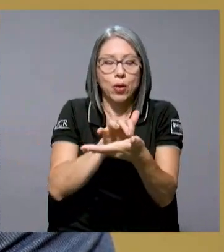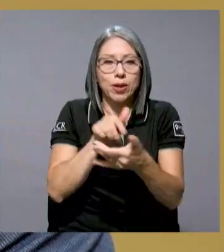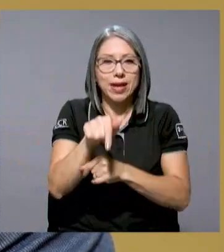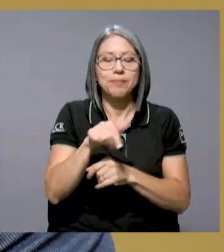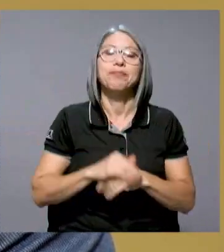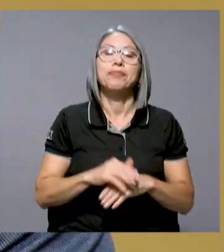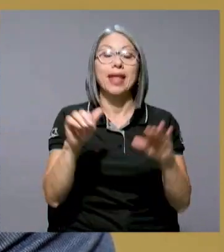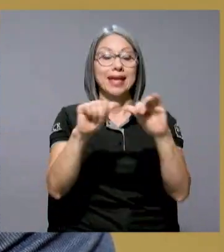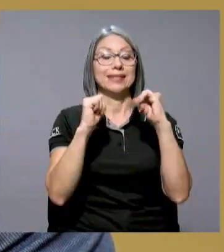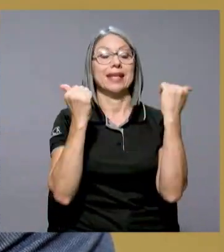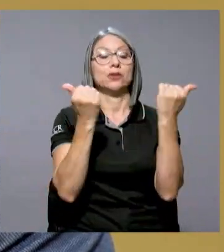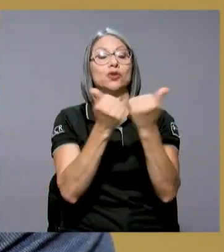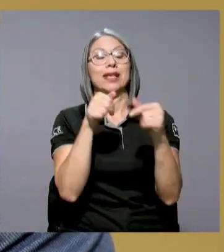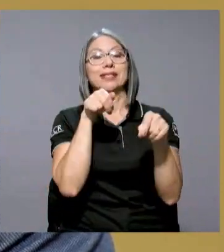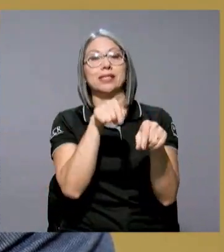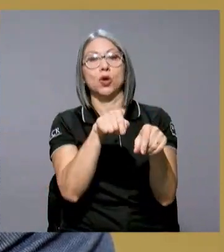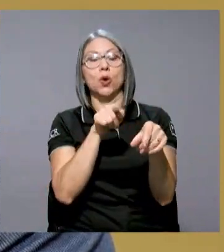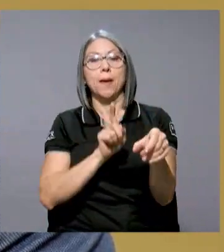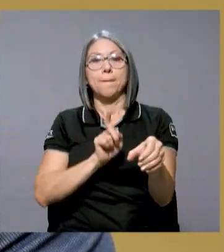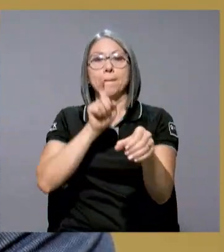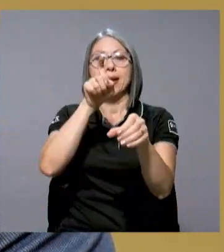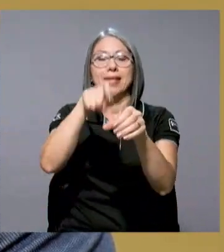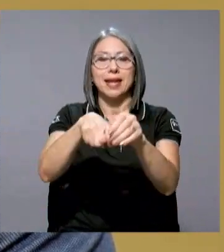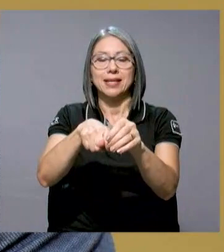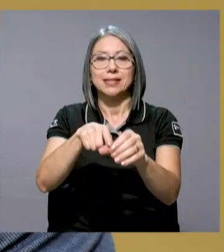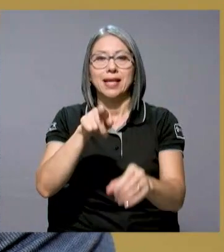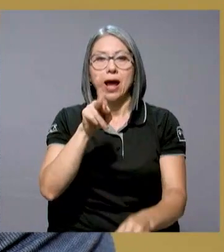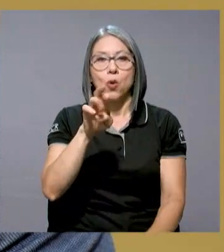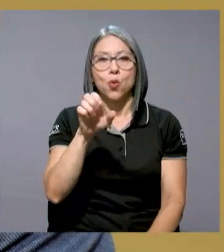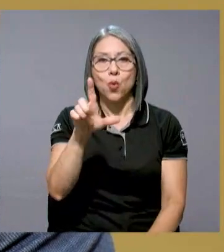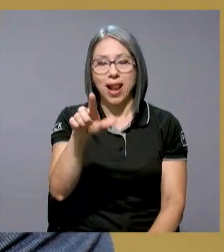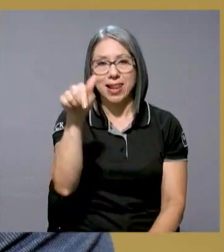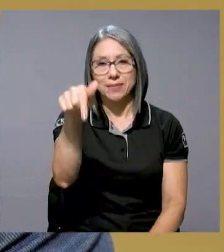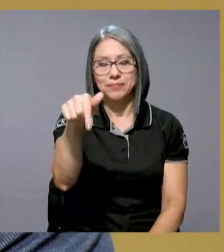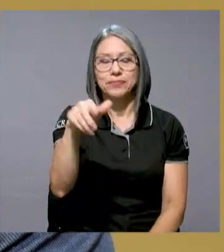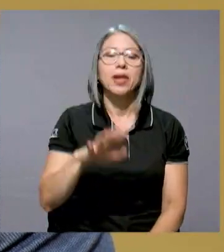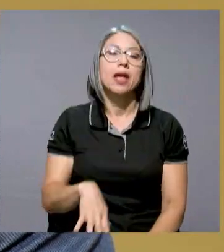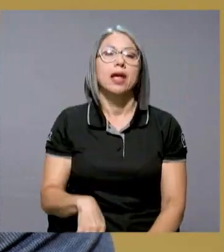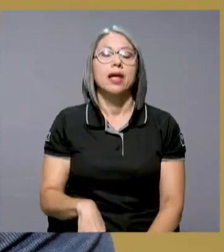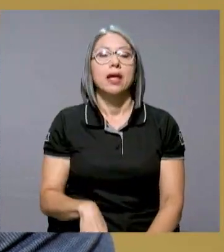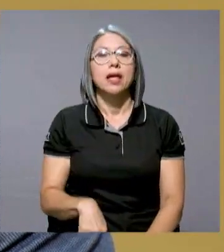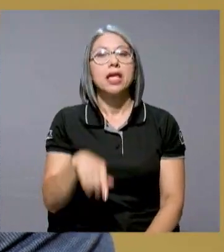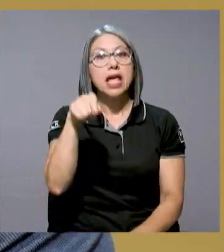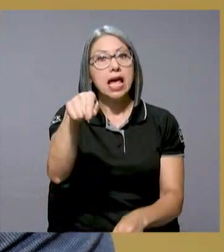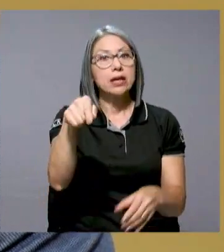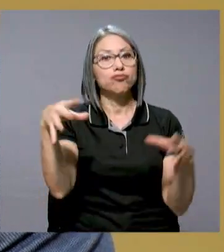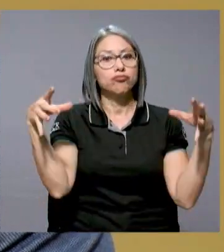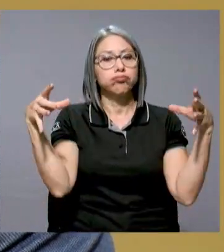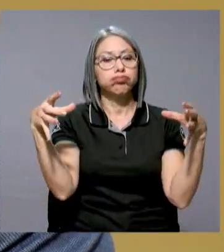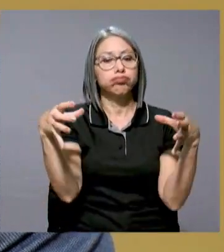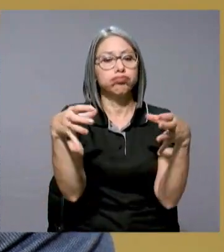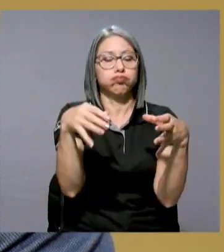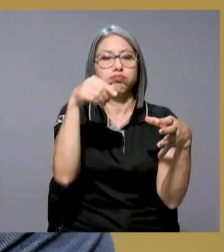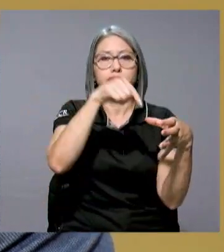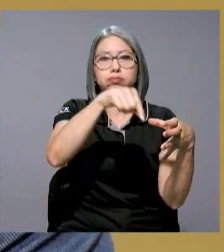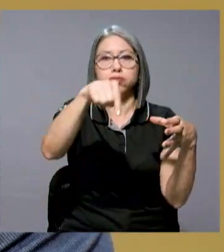asociación pertenece a UDUAL y alberga a una cantidad